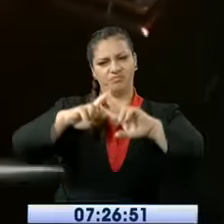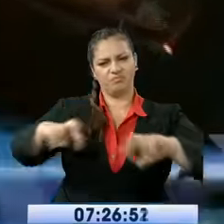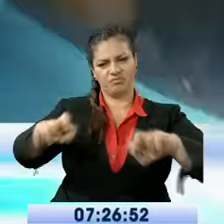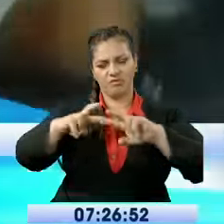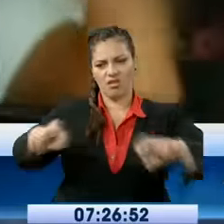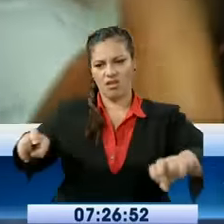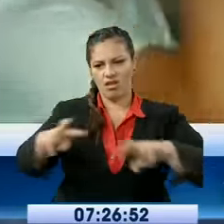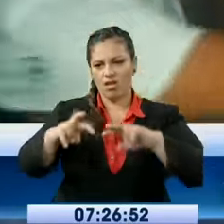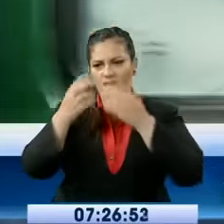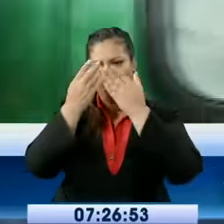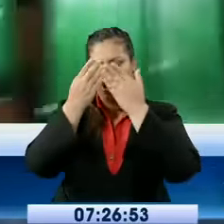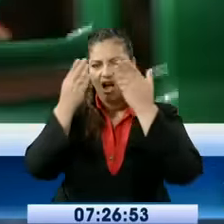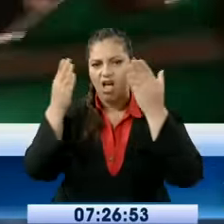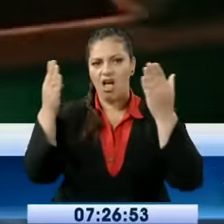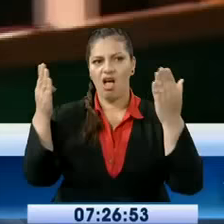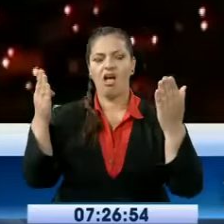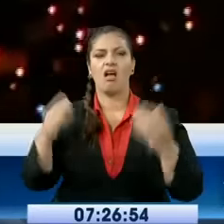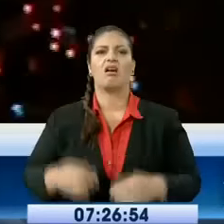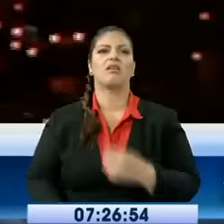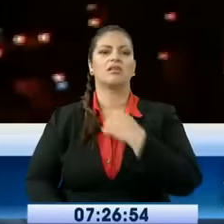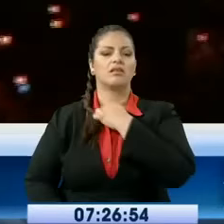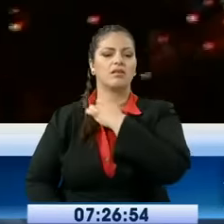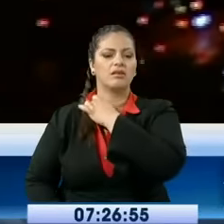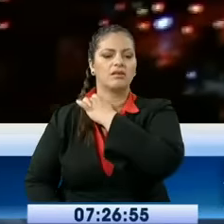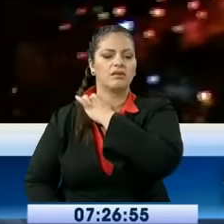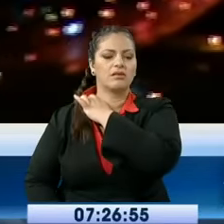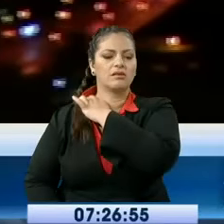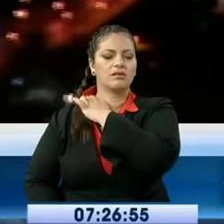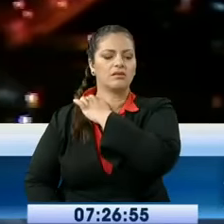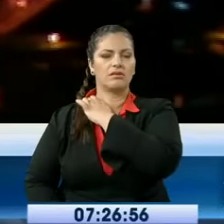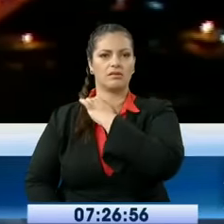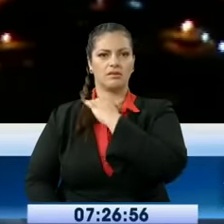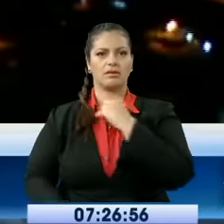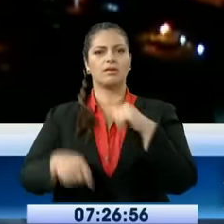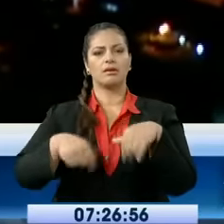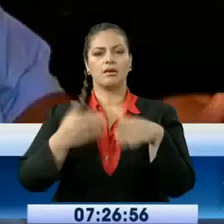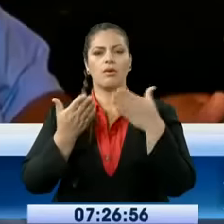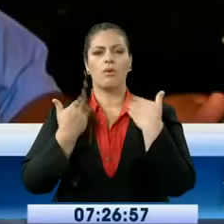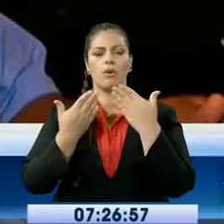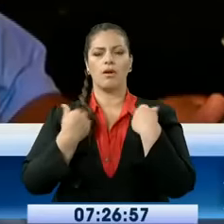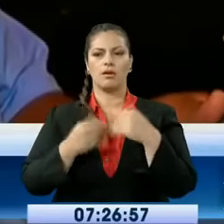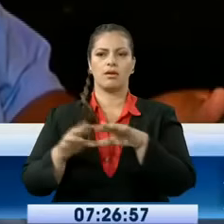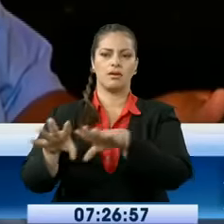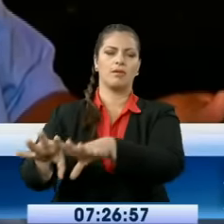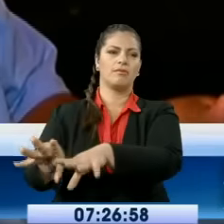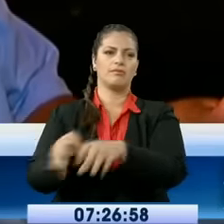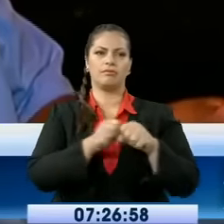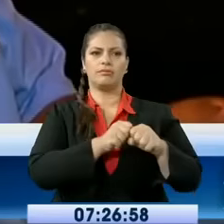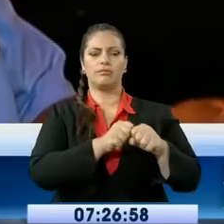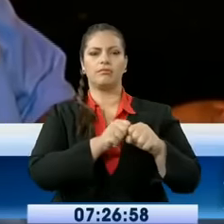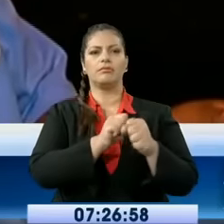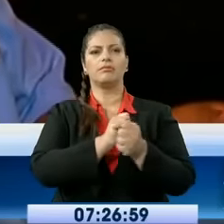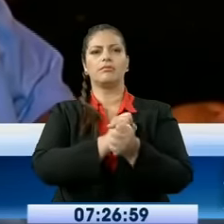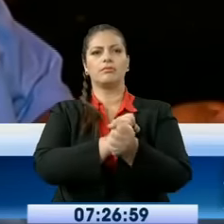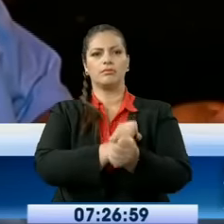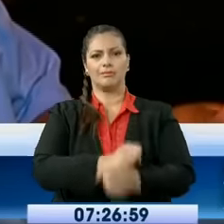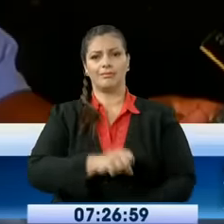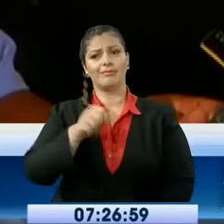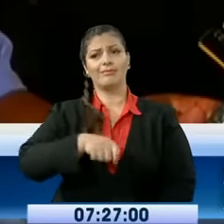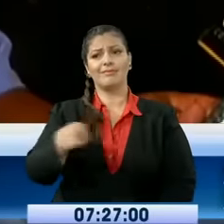un operativo policial realizado en el Cerro del Carmen, en Guayaquil. El ciudadano es un cabo de la